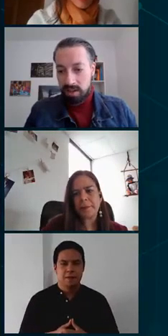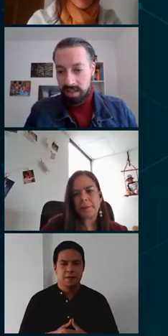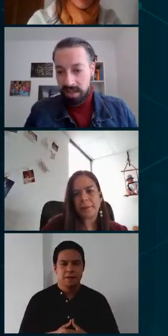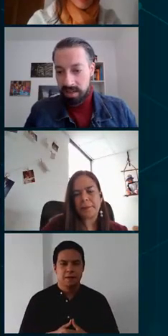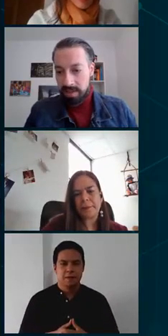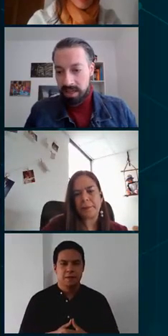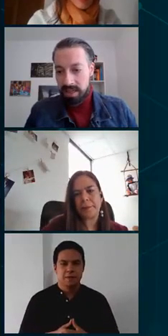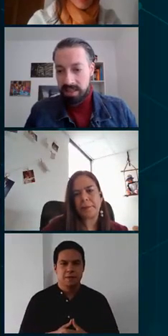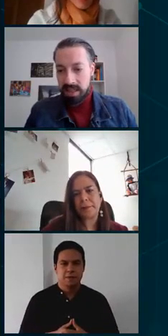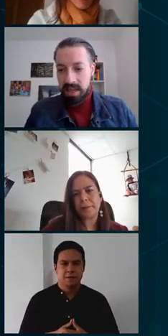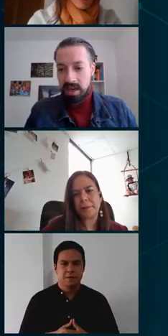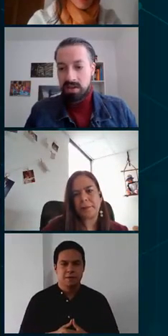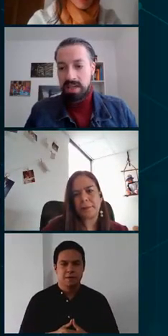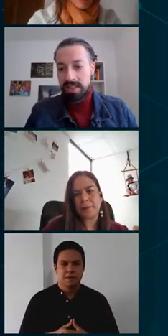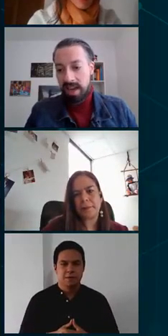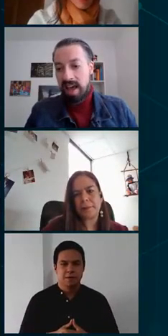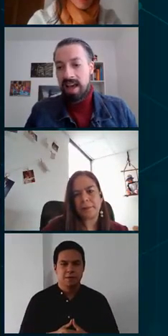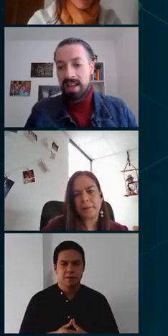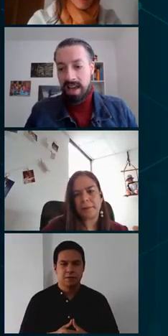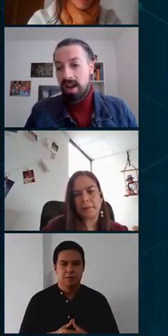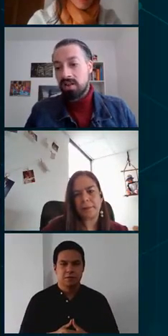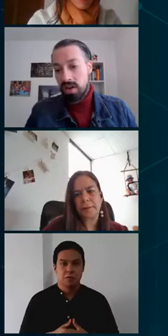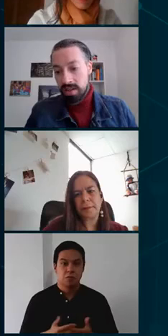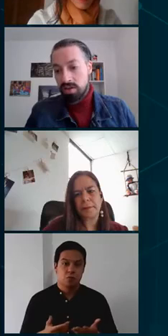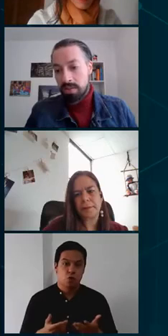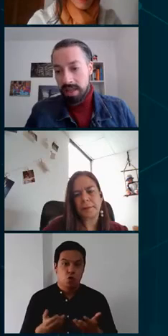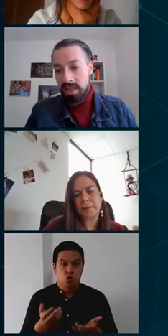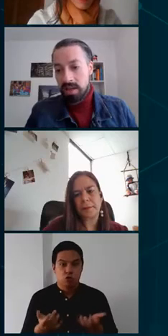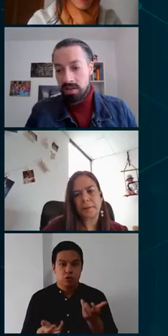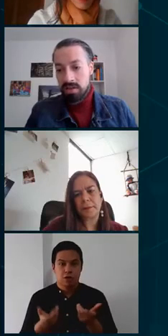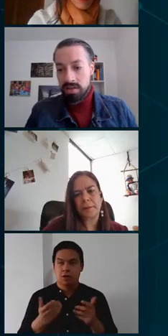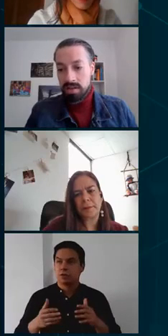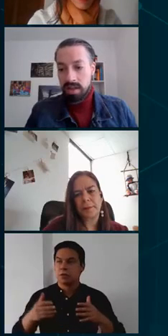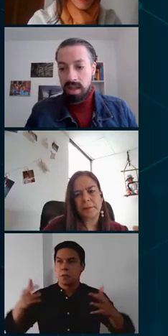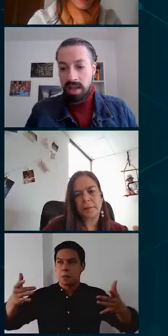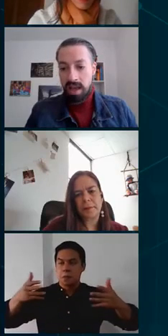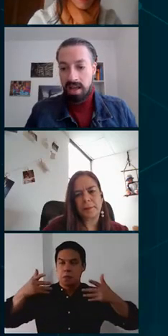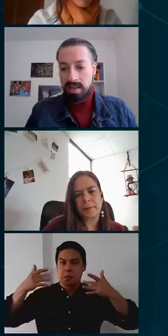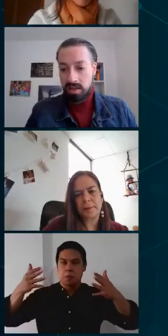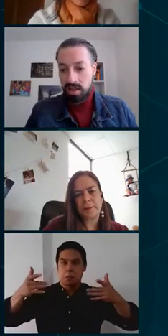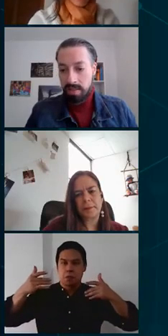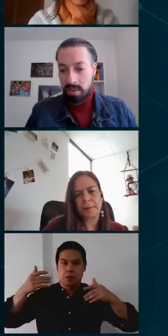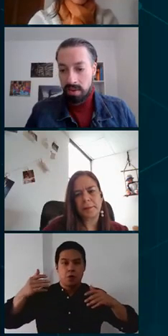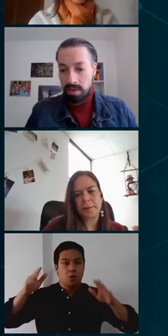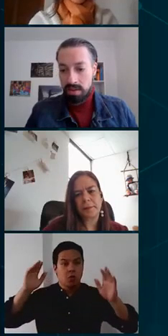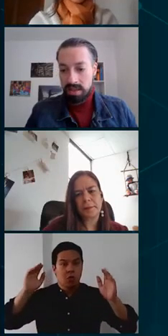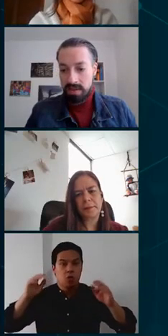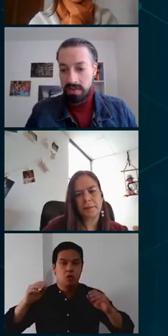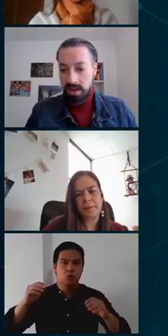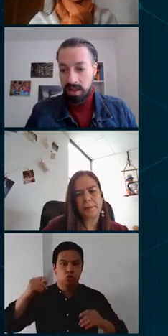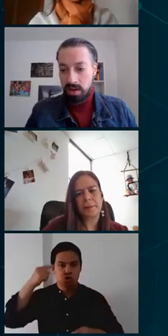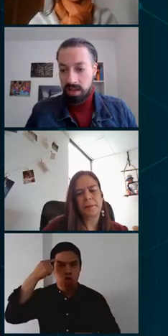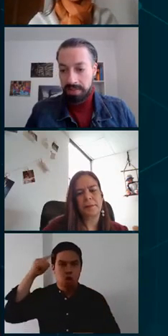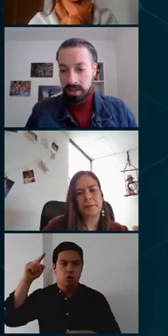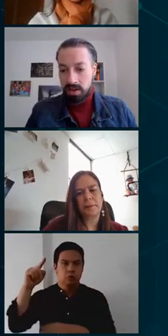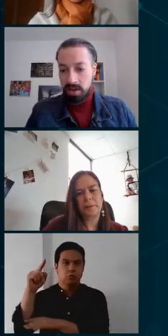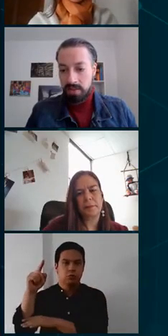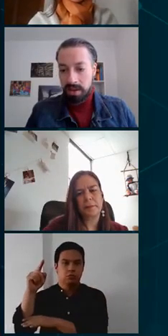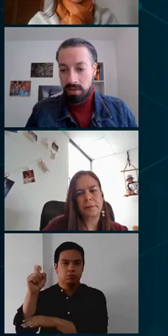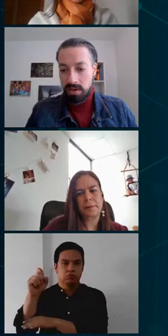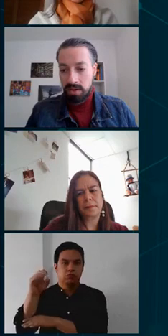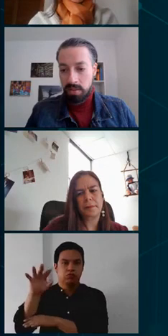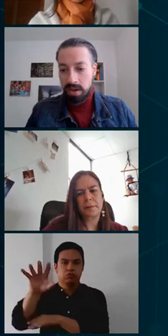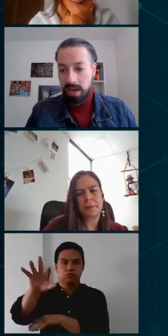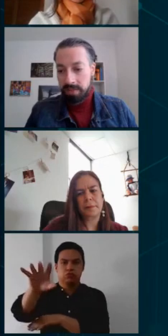Por acá nos dice María Cristina, cocinas aireadas, aerosoles automáticos, que cada cierto tiempo desinfecten con